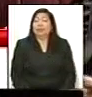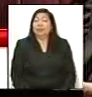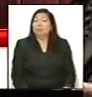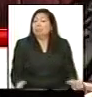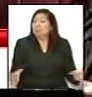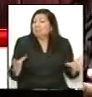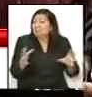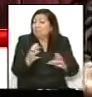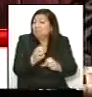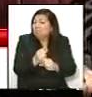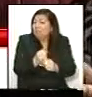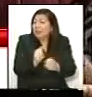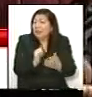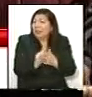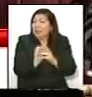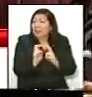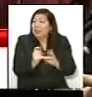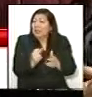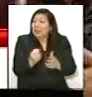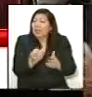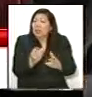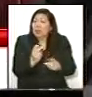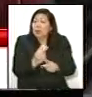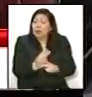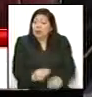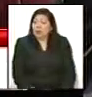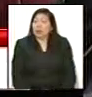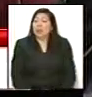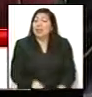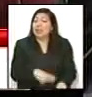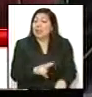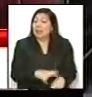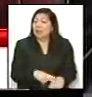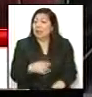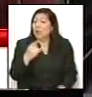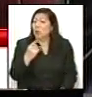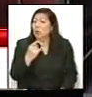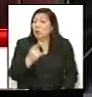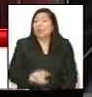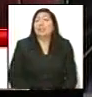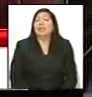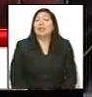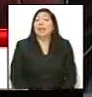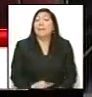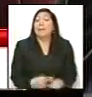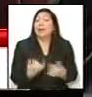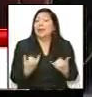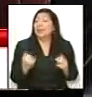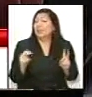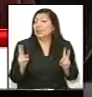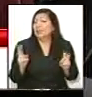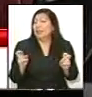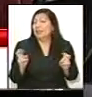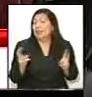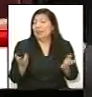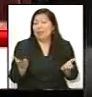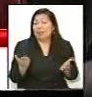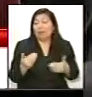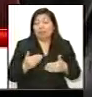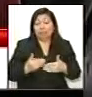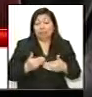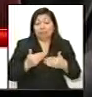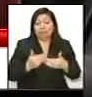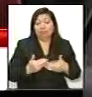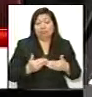cerrado. Hay que ver aquellos cuya naturaleza sea de urgencia. Pero estos temas, por favor, son prerrogativa